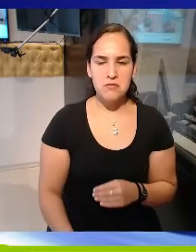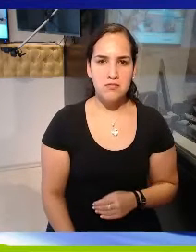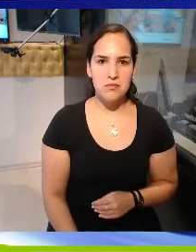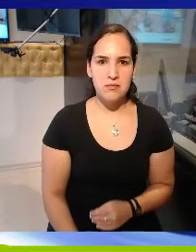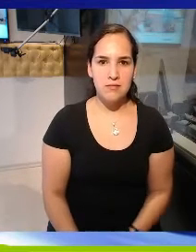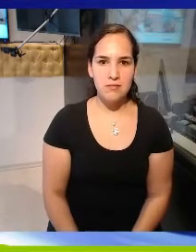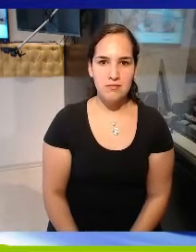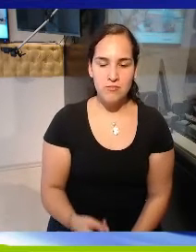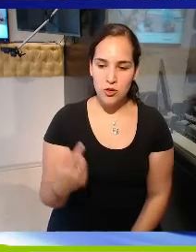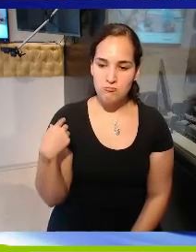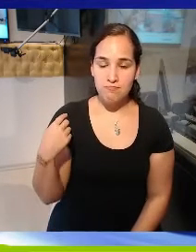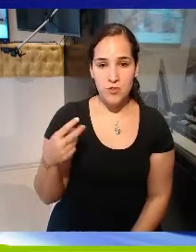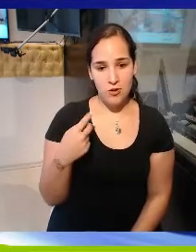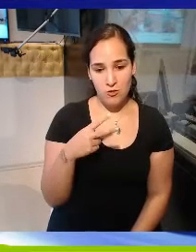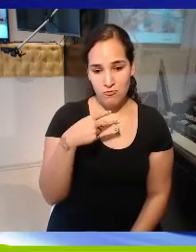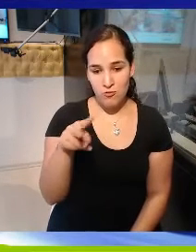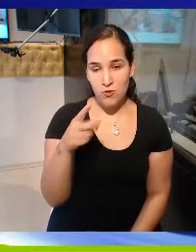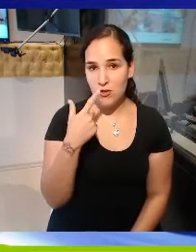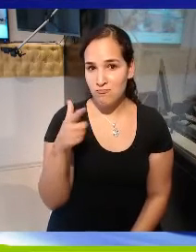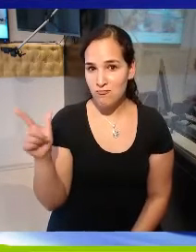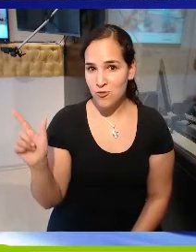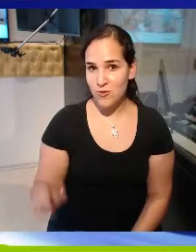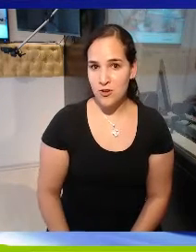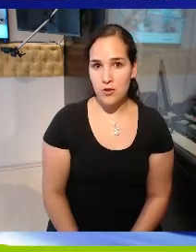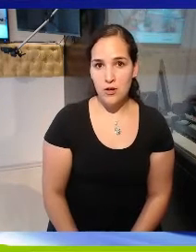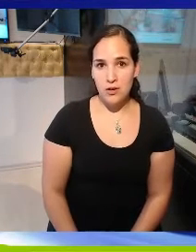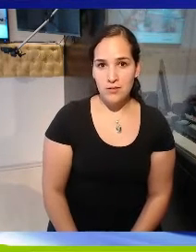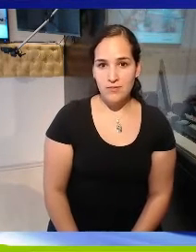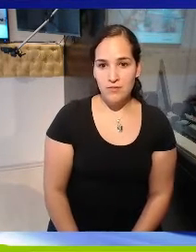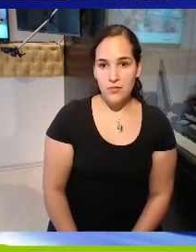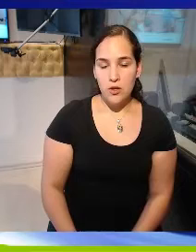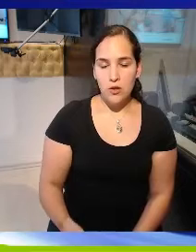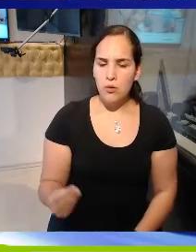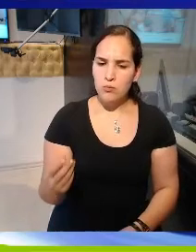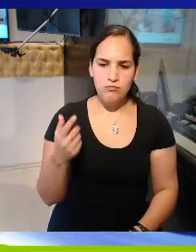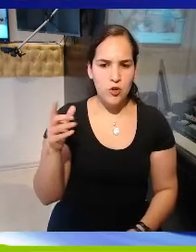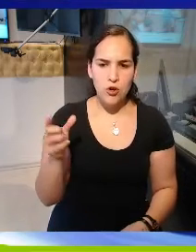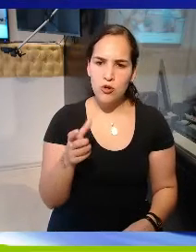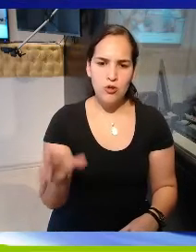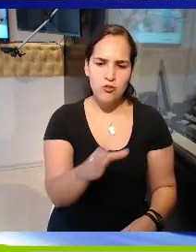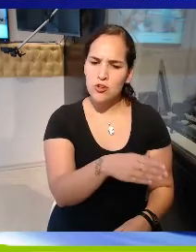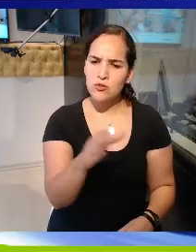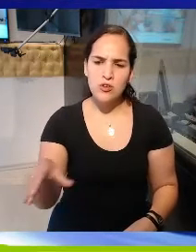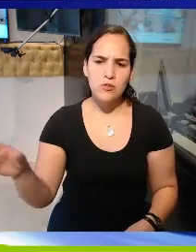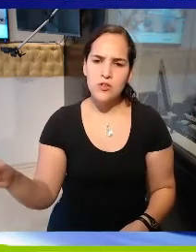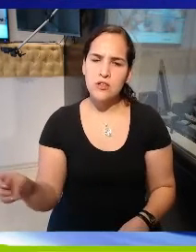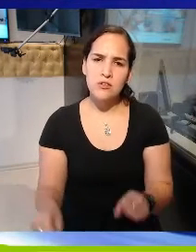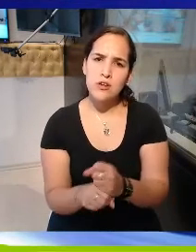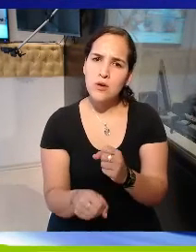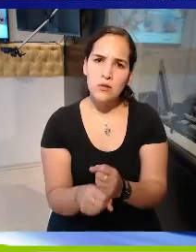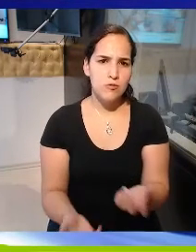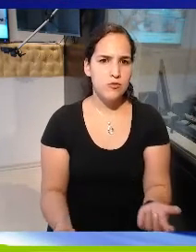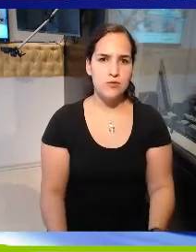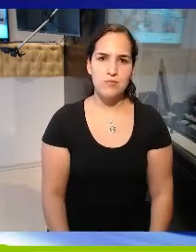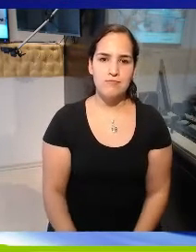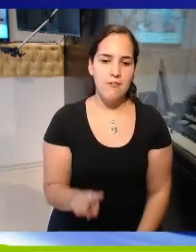ocupado. ¿Por qué está ocupado? Escúcheme. Porque tengo un calabuelo mucho en el canal. Pero yo tenía un programa de radio para hacer. Una columna. No